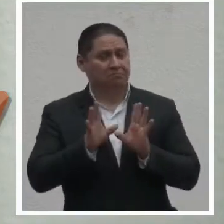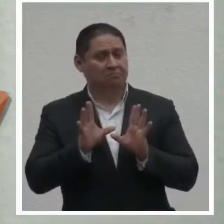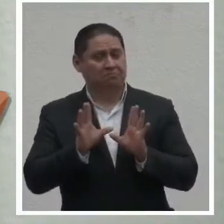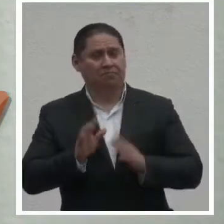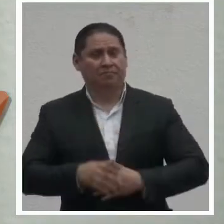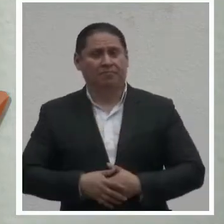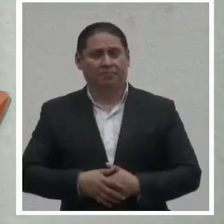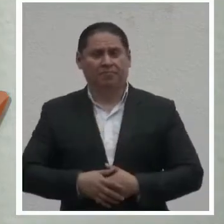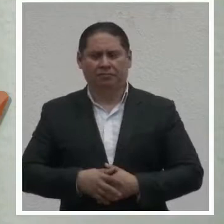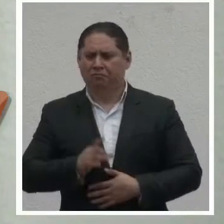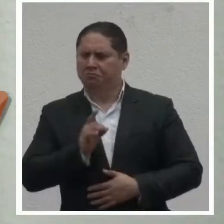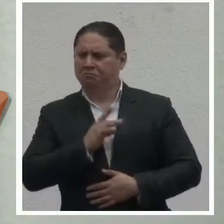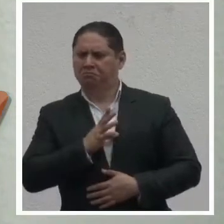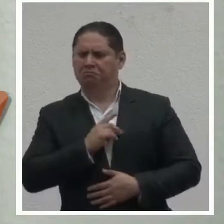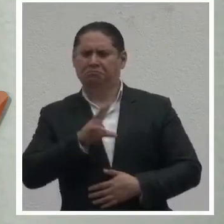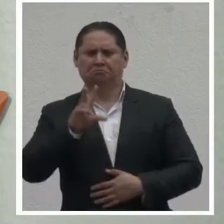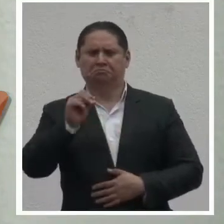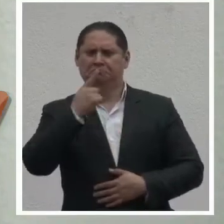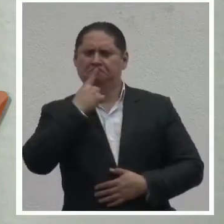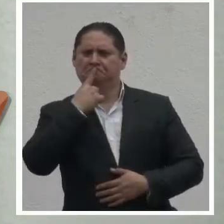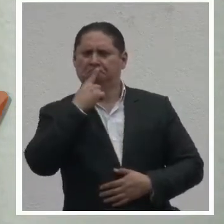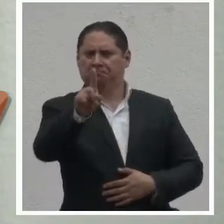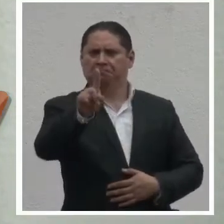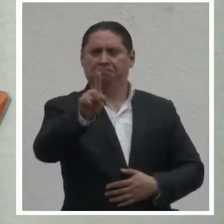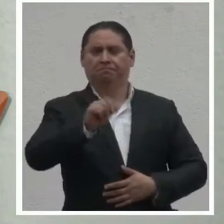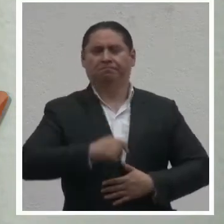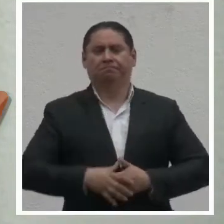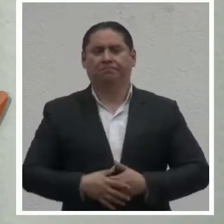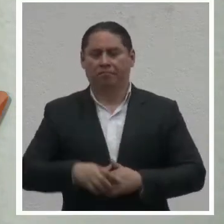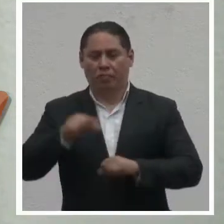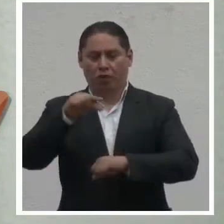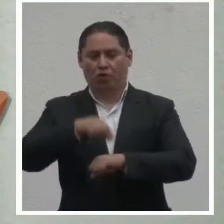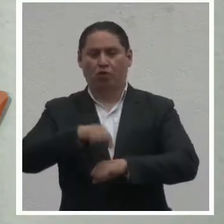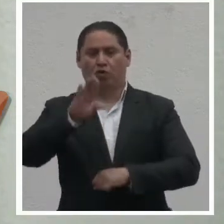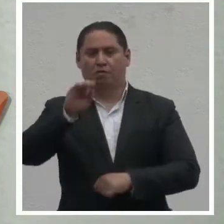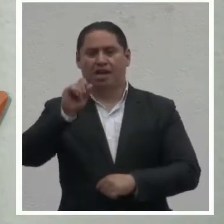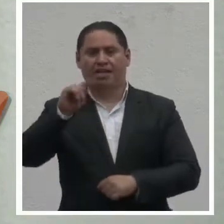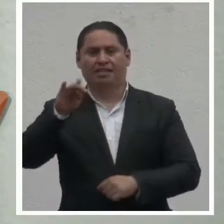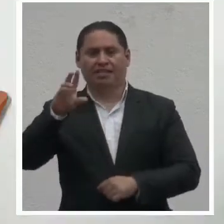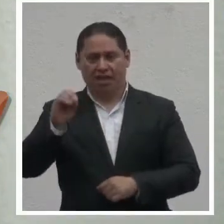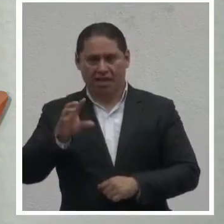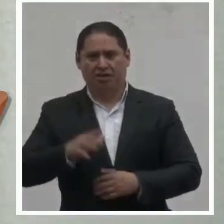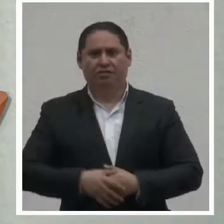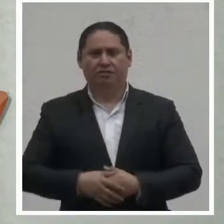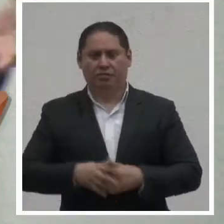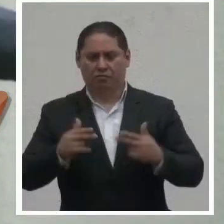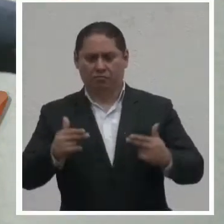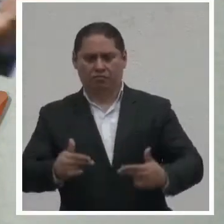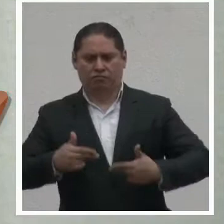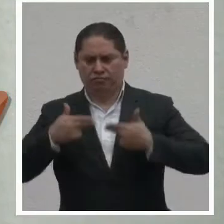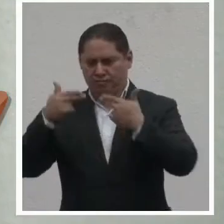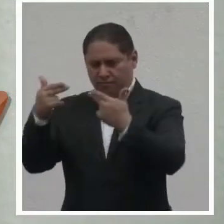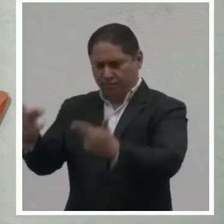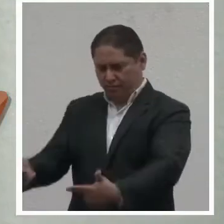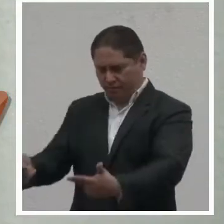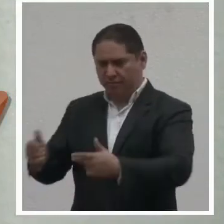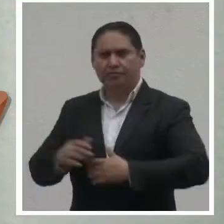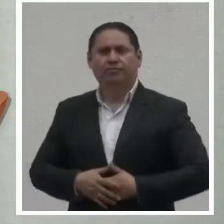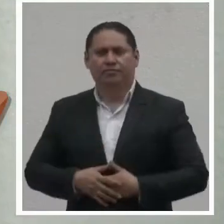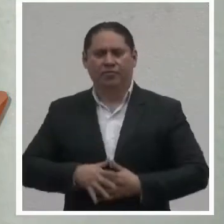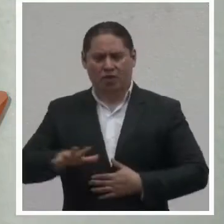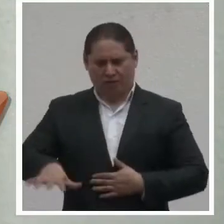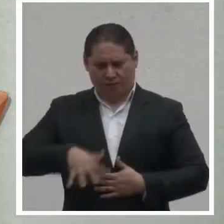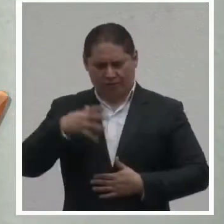no tuvo miedo de denunciarlo. El doctor Belisario Domínguez también dejó el legado de lo que es la suma de esfuerzos